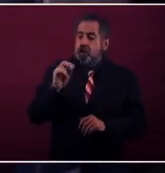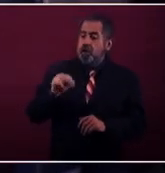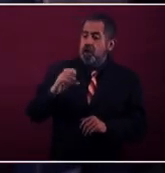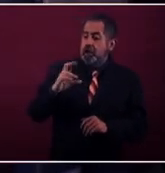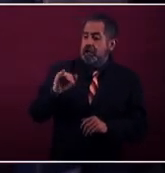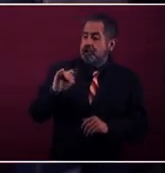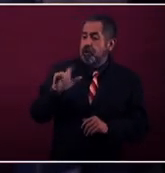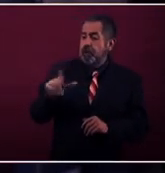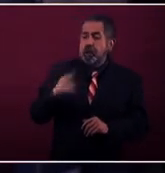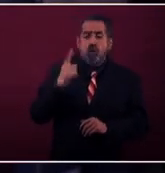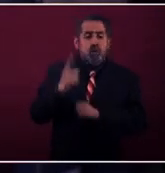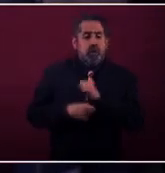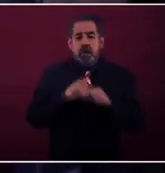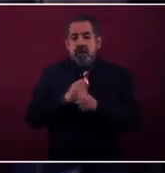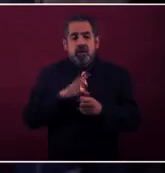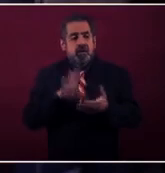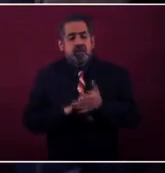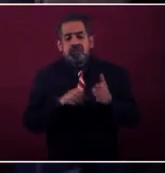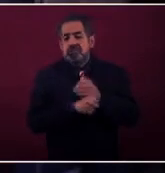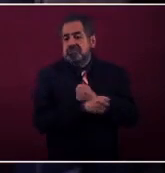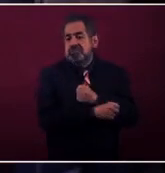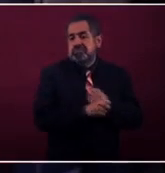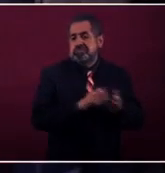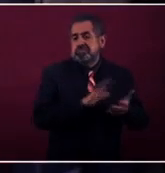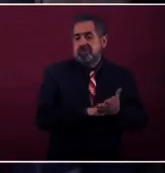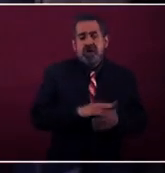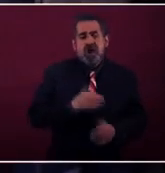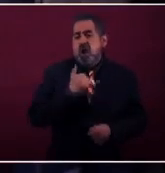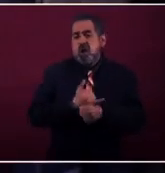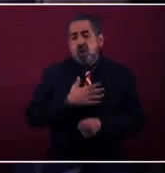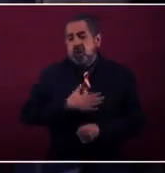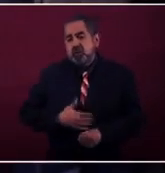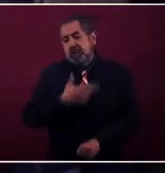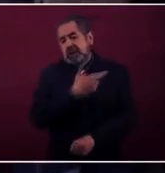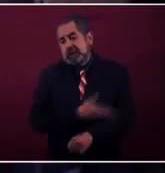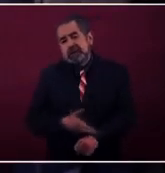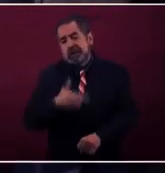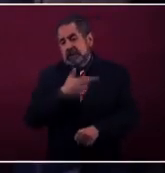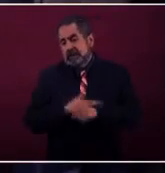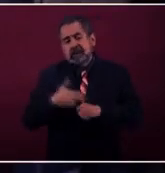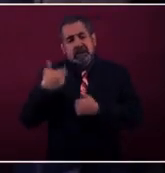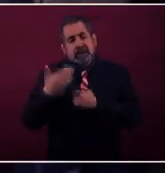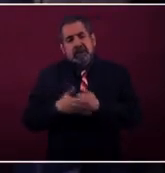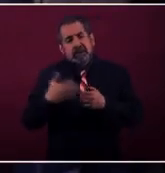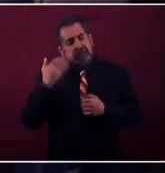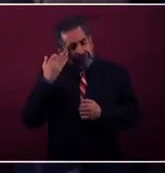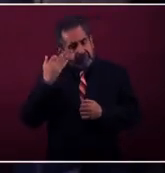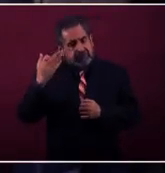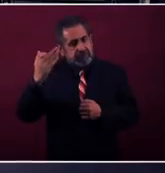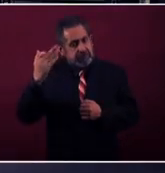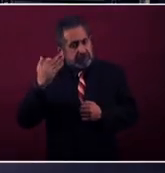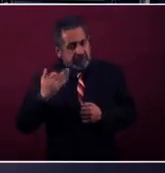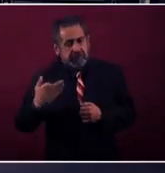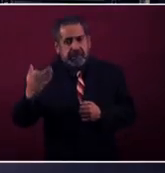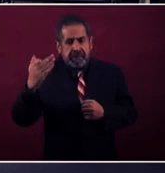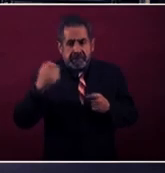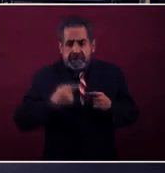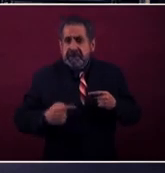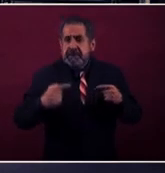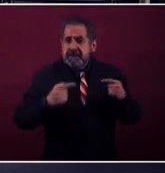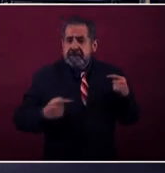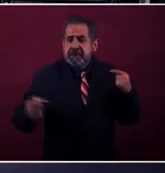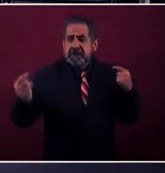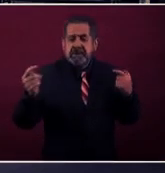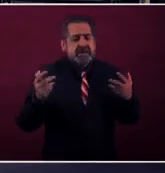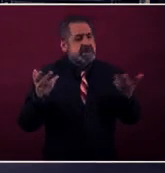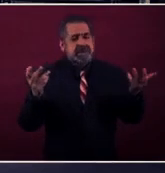preso injustamente en un proceso que se va a ir alargando y alargando, y por lo